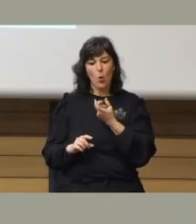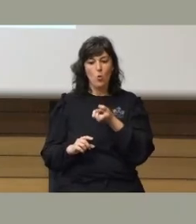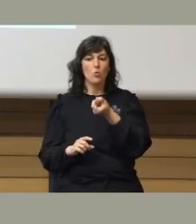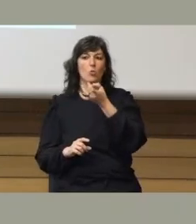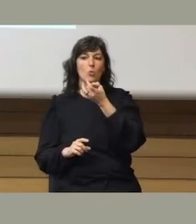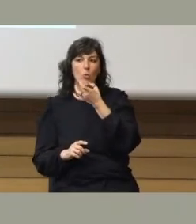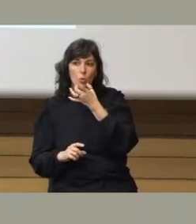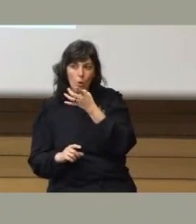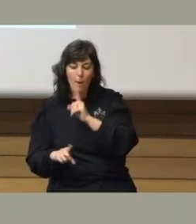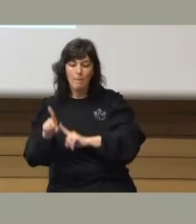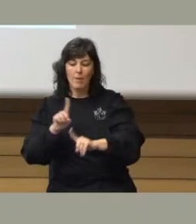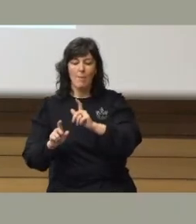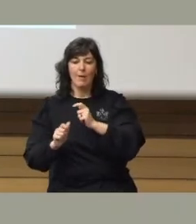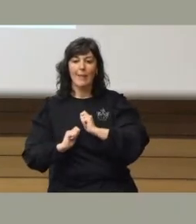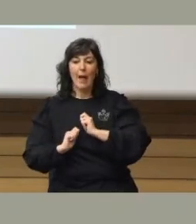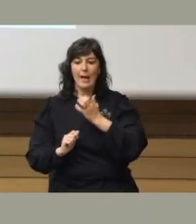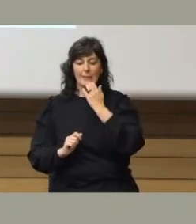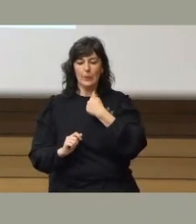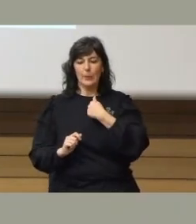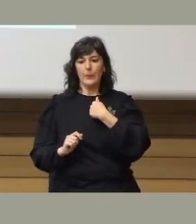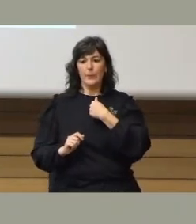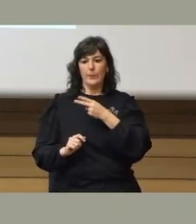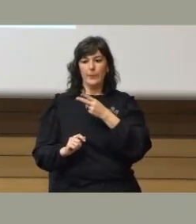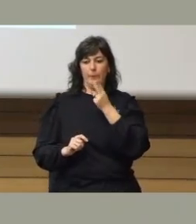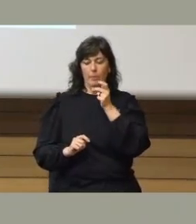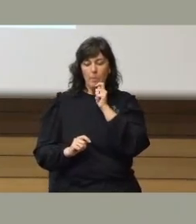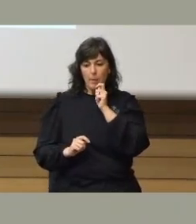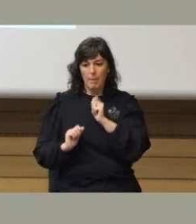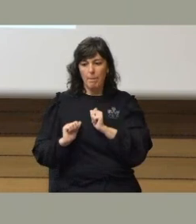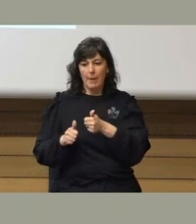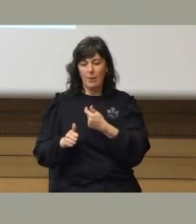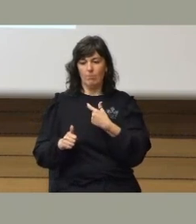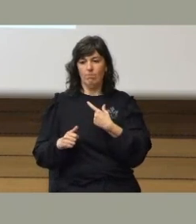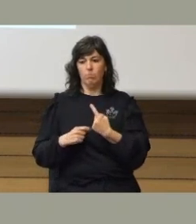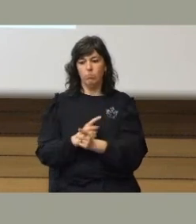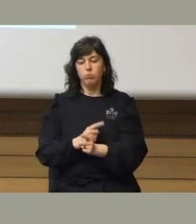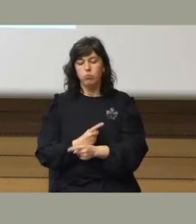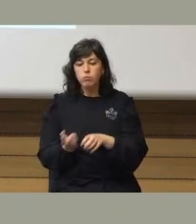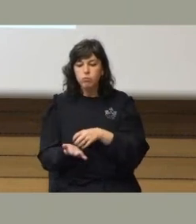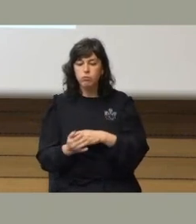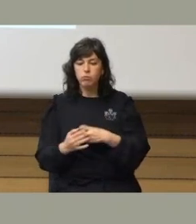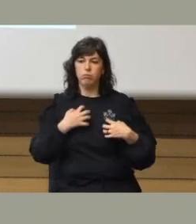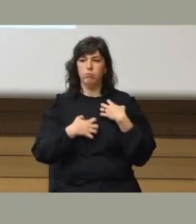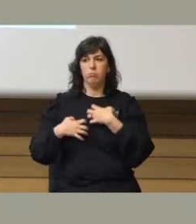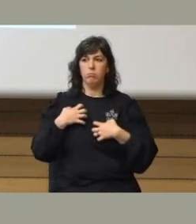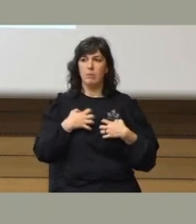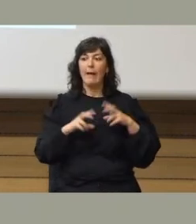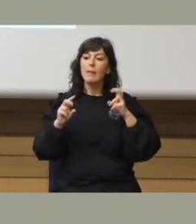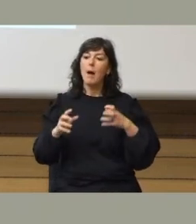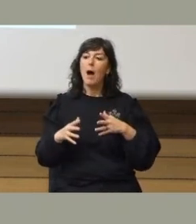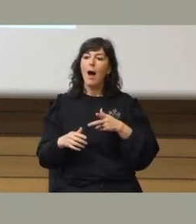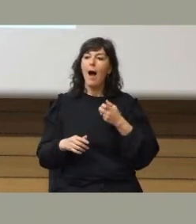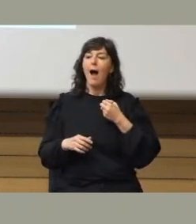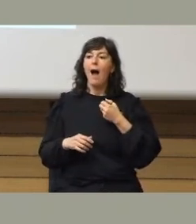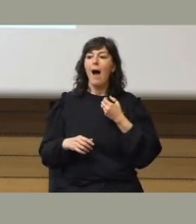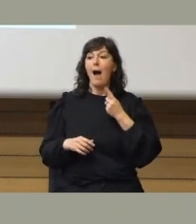es incertidumbre, miedo, ansiedad. En el tema de las adicciones prevalece mucho nuestros posicionamientos personales y es un